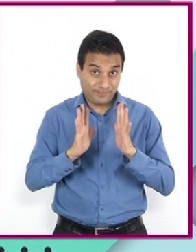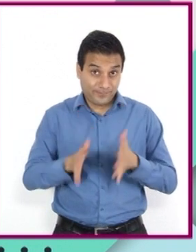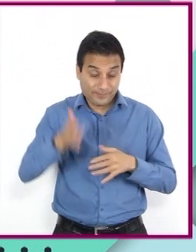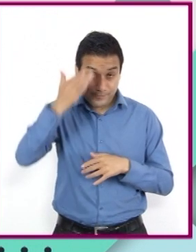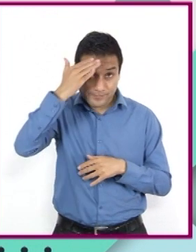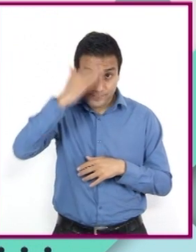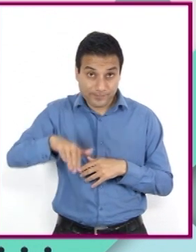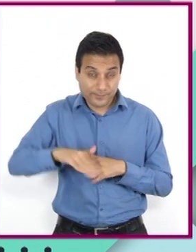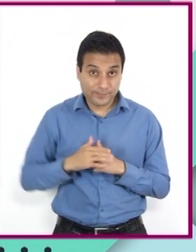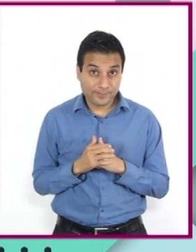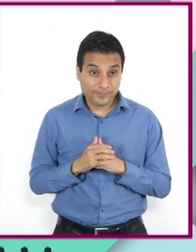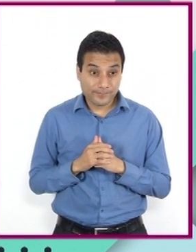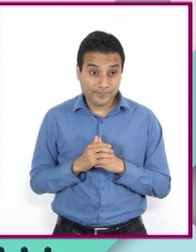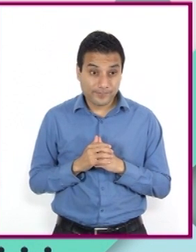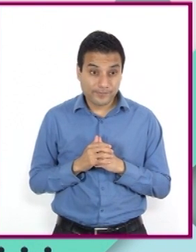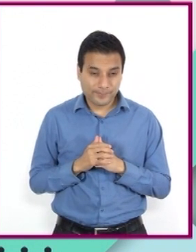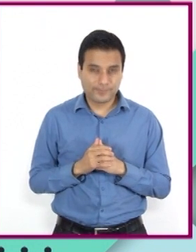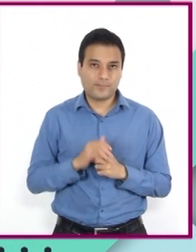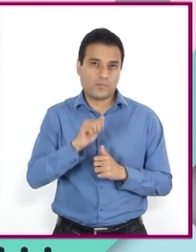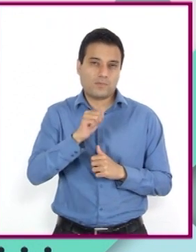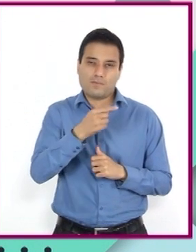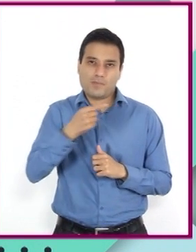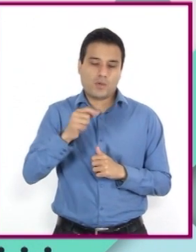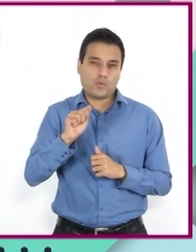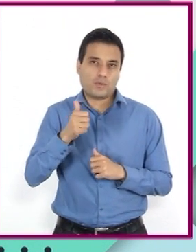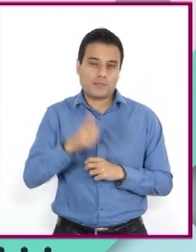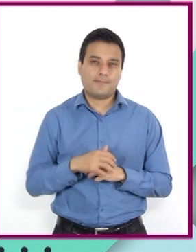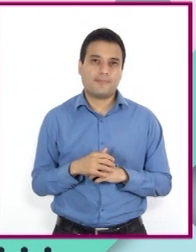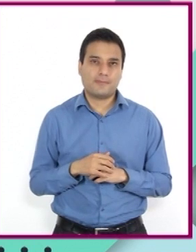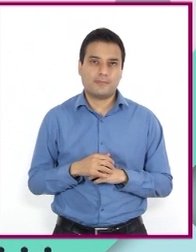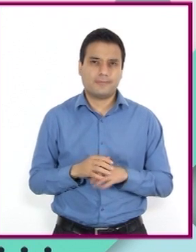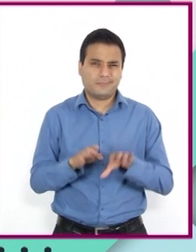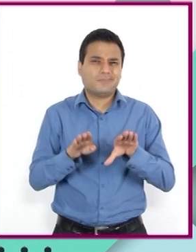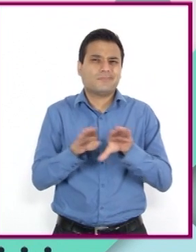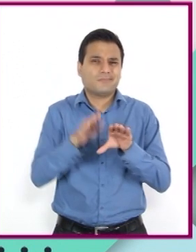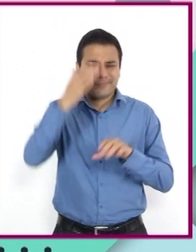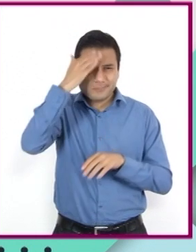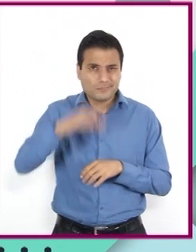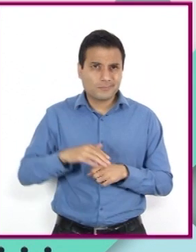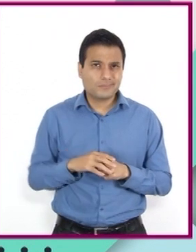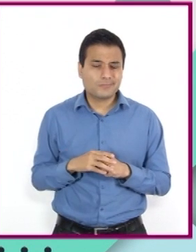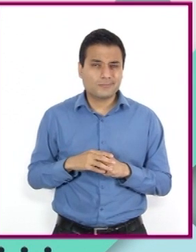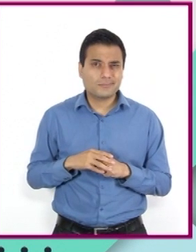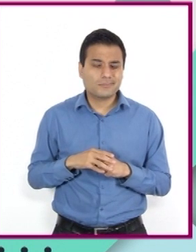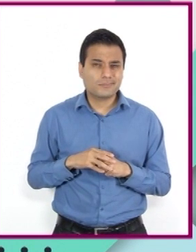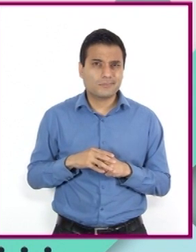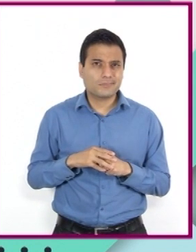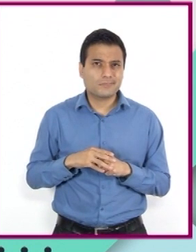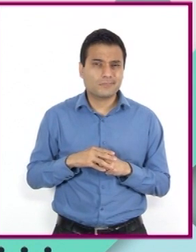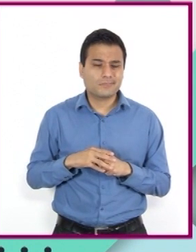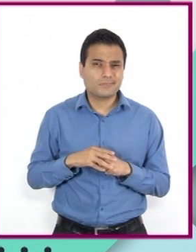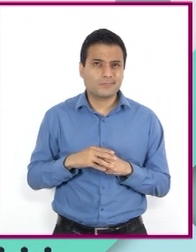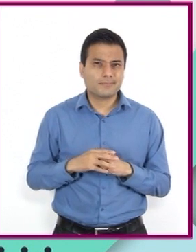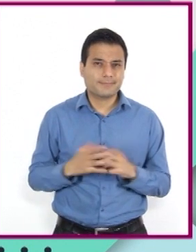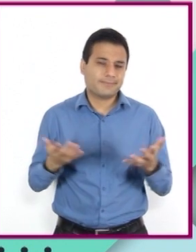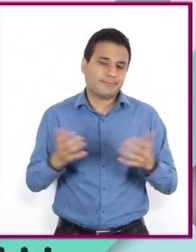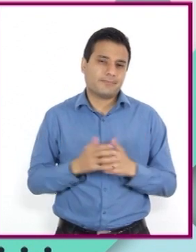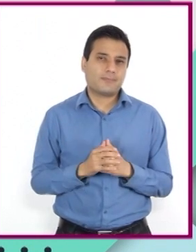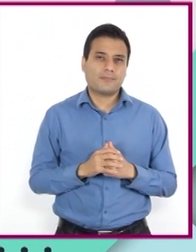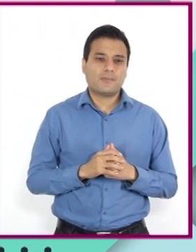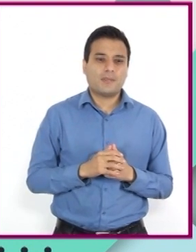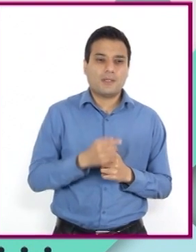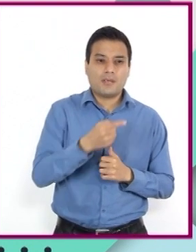¿verdad? Es 11 negativo. ¿Cómo lo supieron? Si respondieron porque